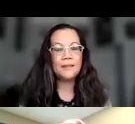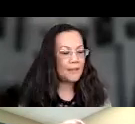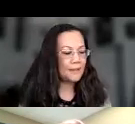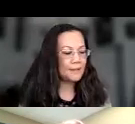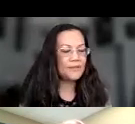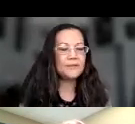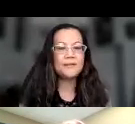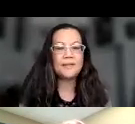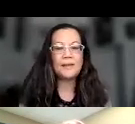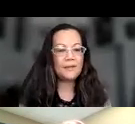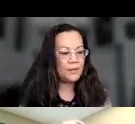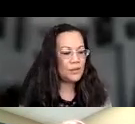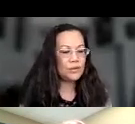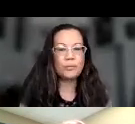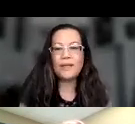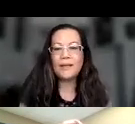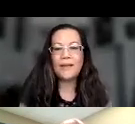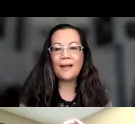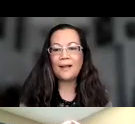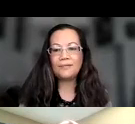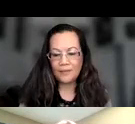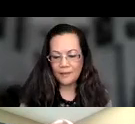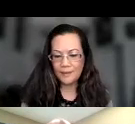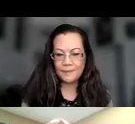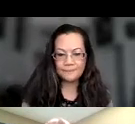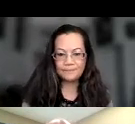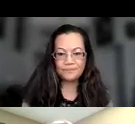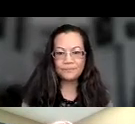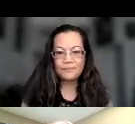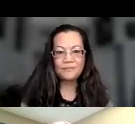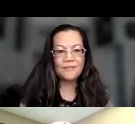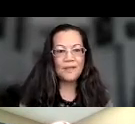muestra del video que se ha completado. Esto es uno de